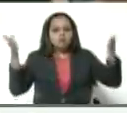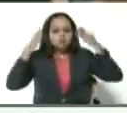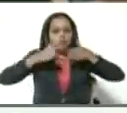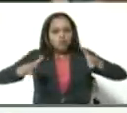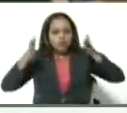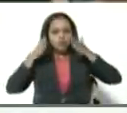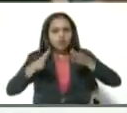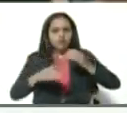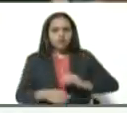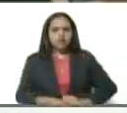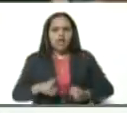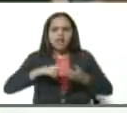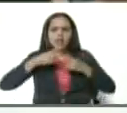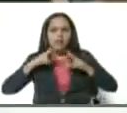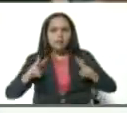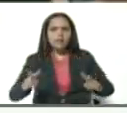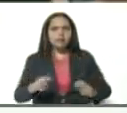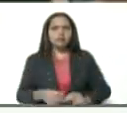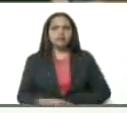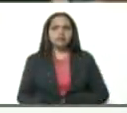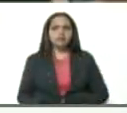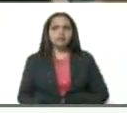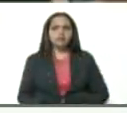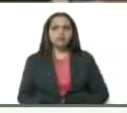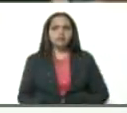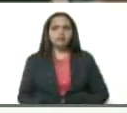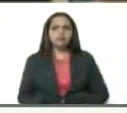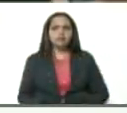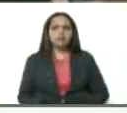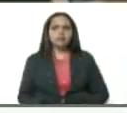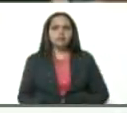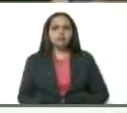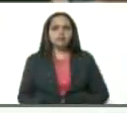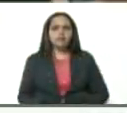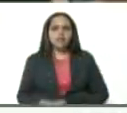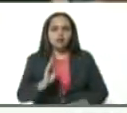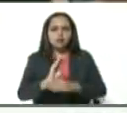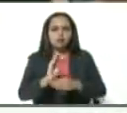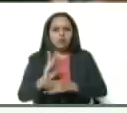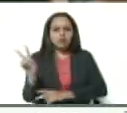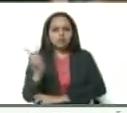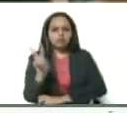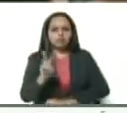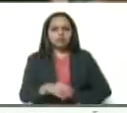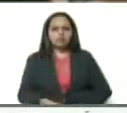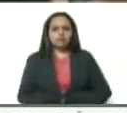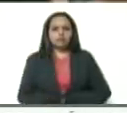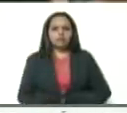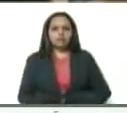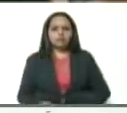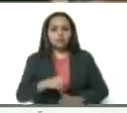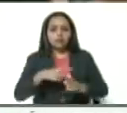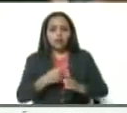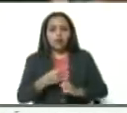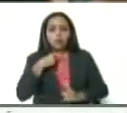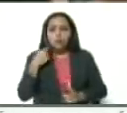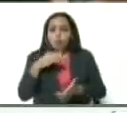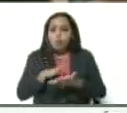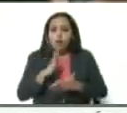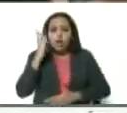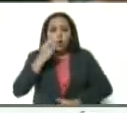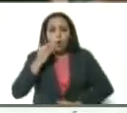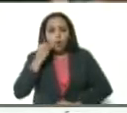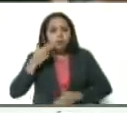orientación de paz y de protección a Venezuela. Así que muere joven, se